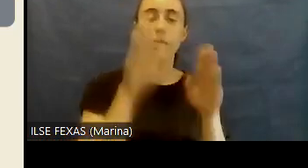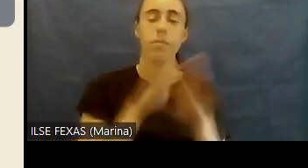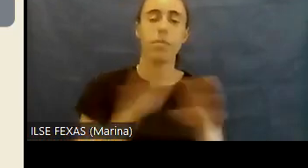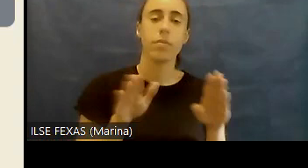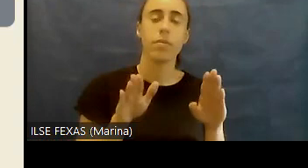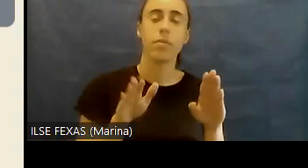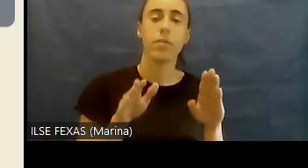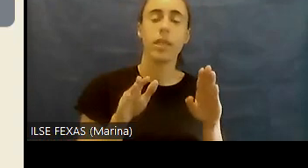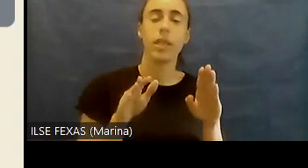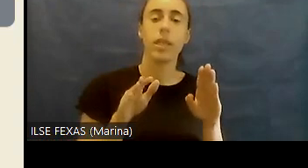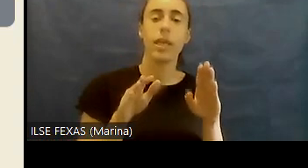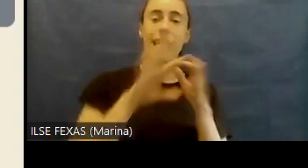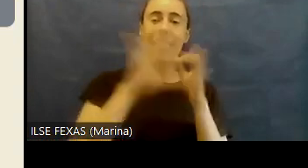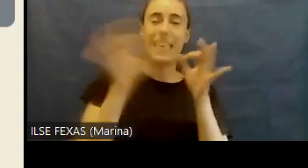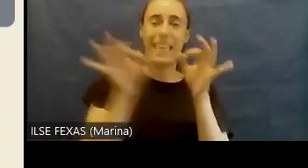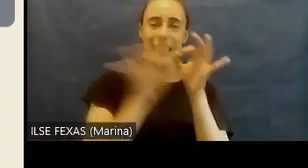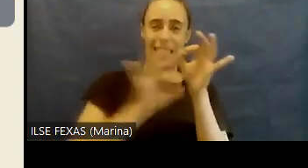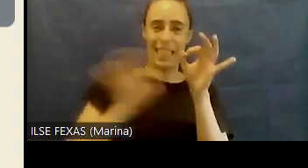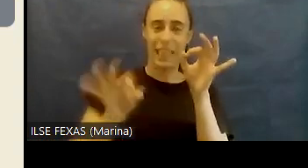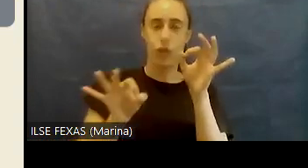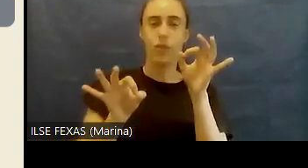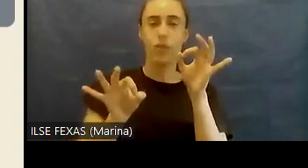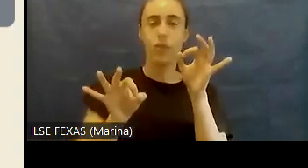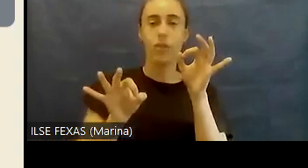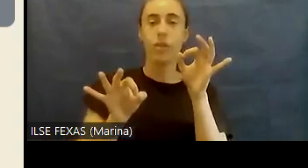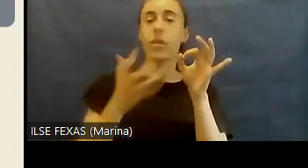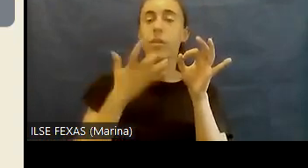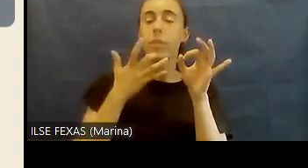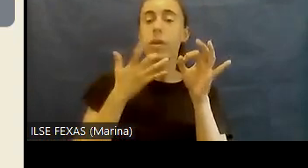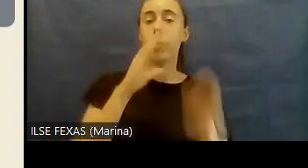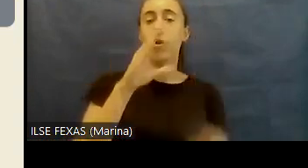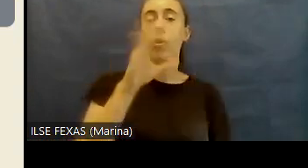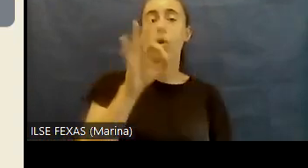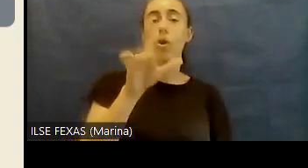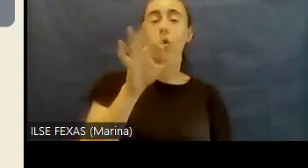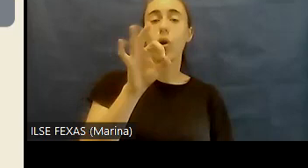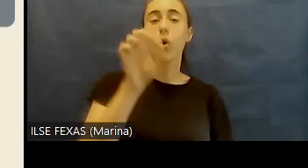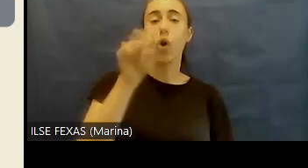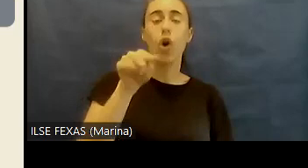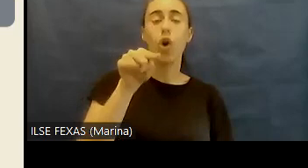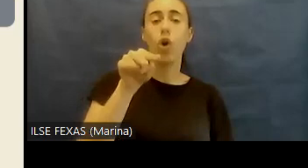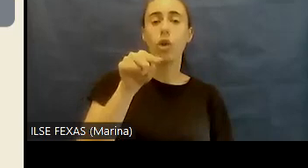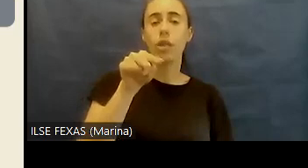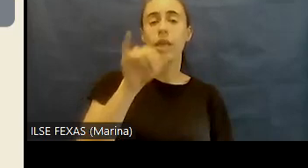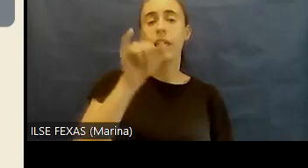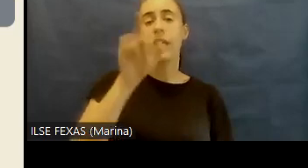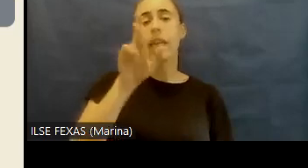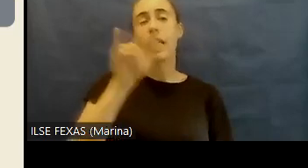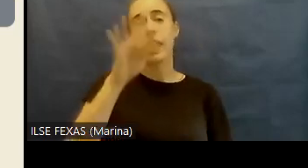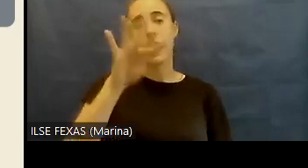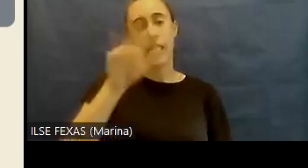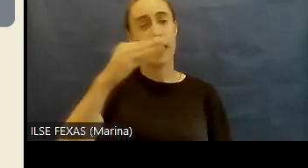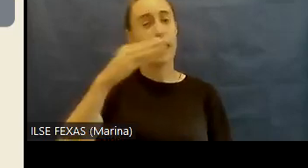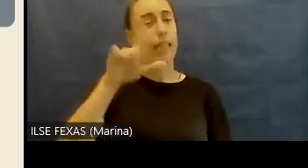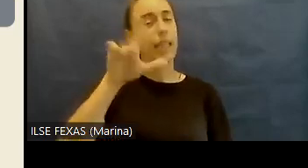del intestino, tenemos patología funcional, como es el intestino irritable, el colon irritable, síndrome de intestino irritable, que como bien sabéis es